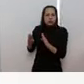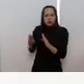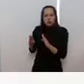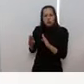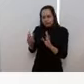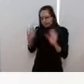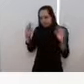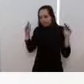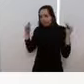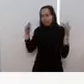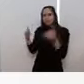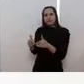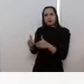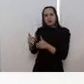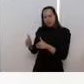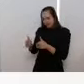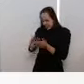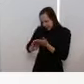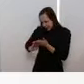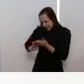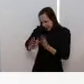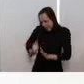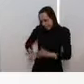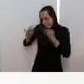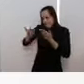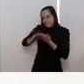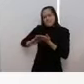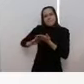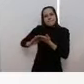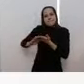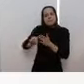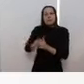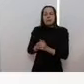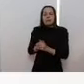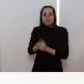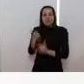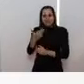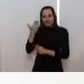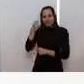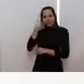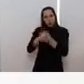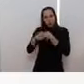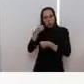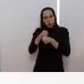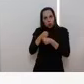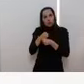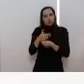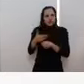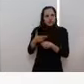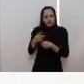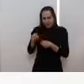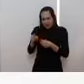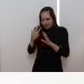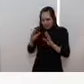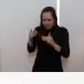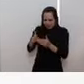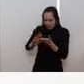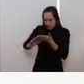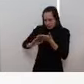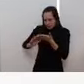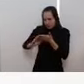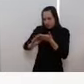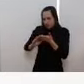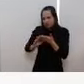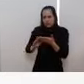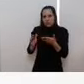directa para poder garantizar su funcionamiento durante el año anterior se hizo la intervención a la tercera